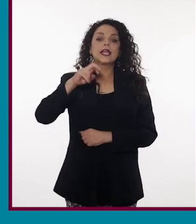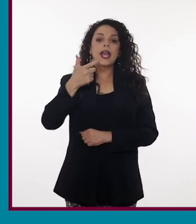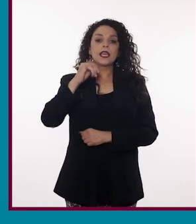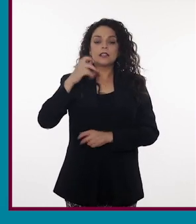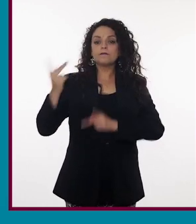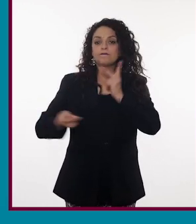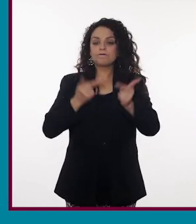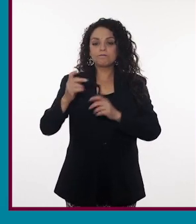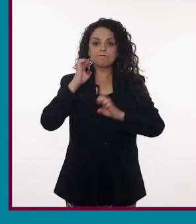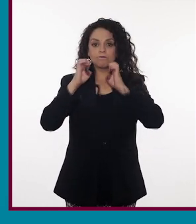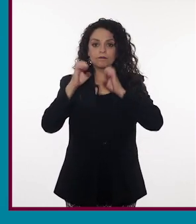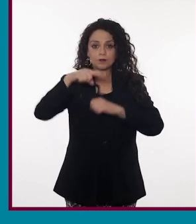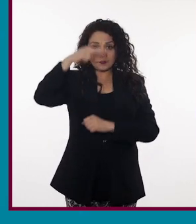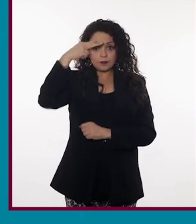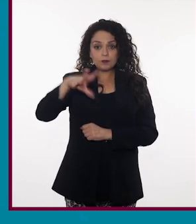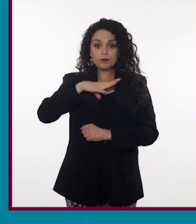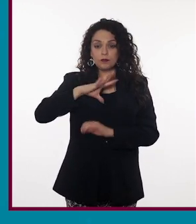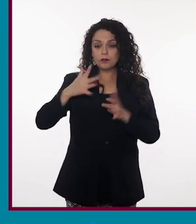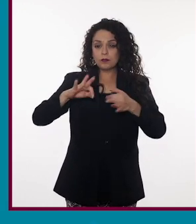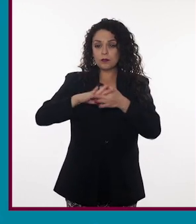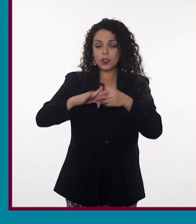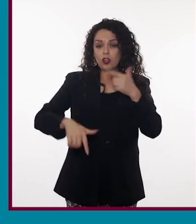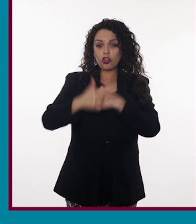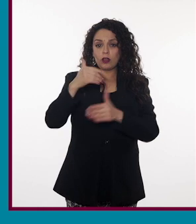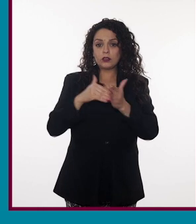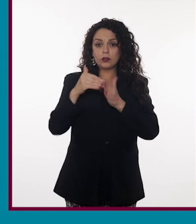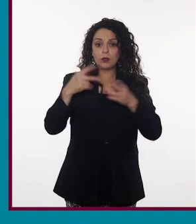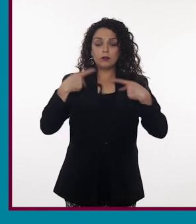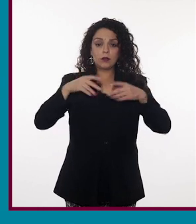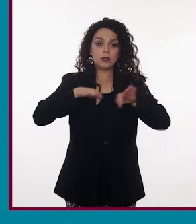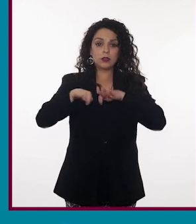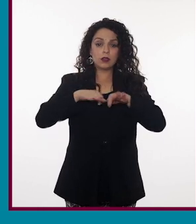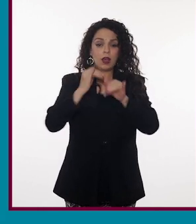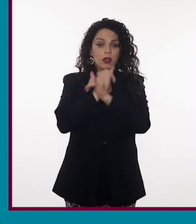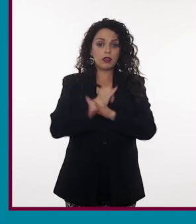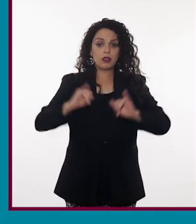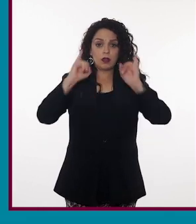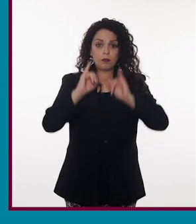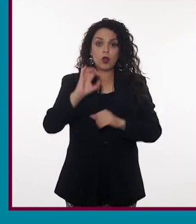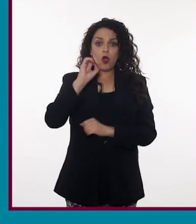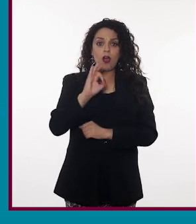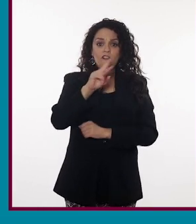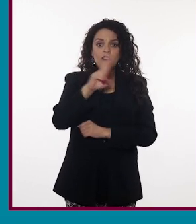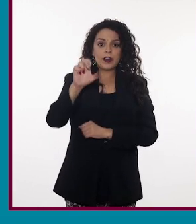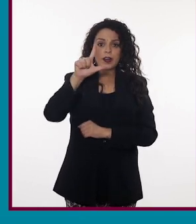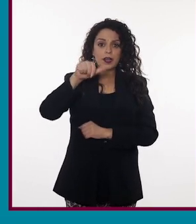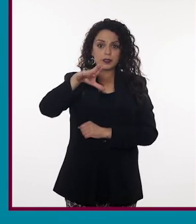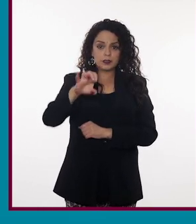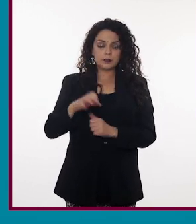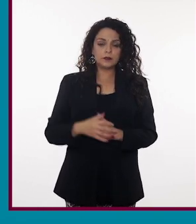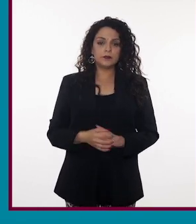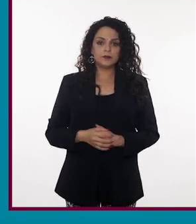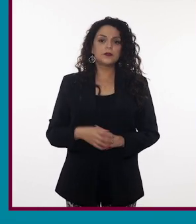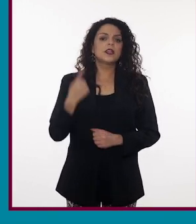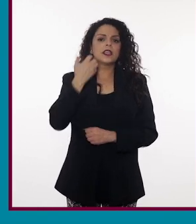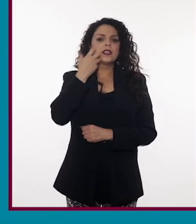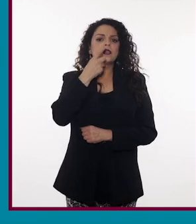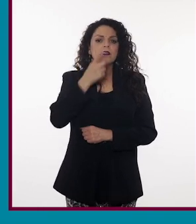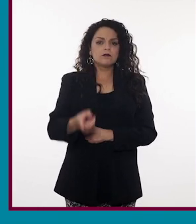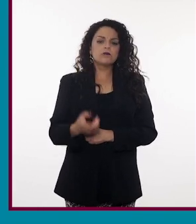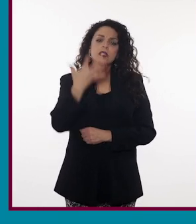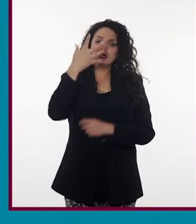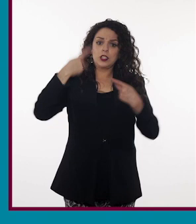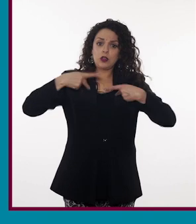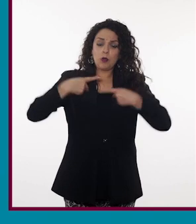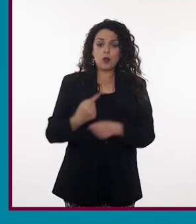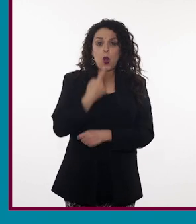en México existen aproximadamente 12 millones de trabajadores independientes o freelance. Es decir, 1 de cada